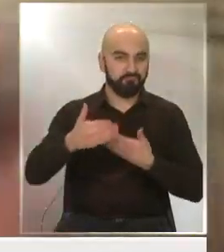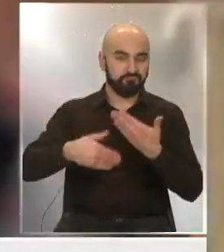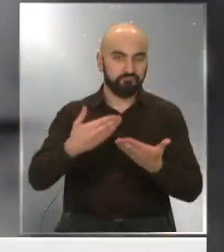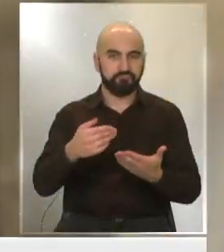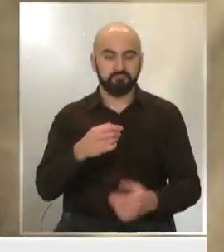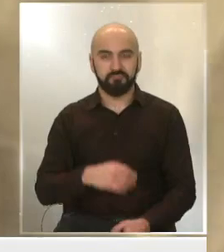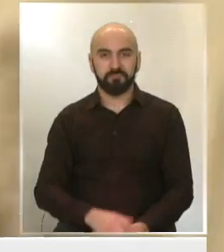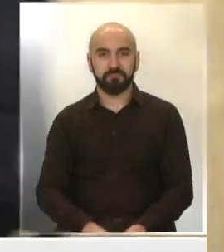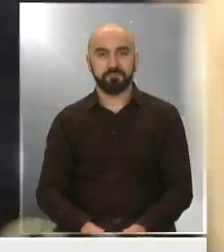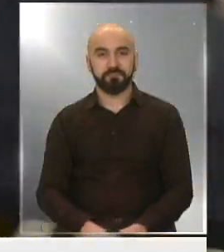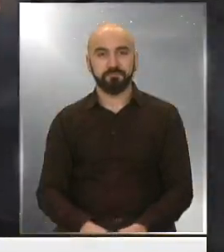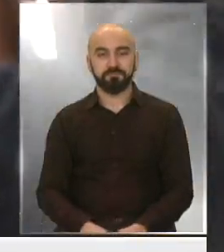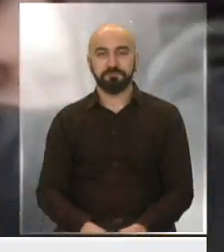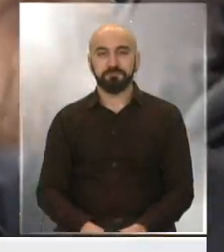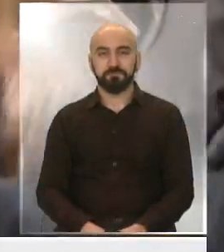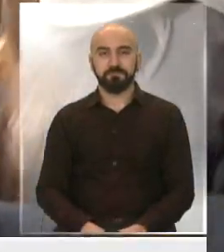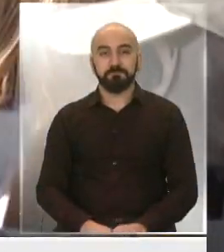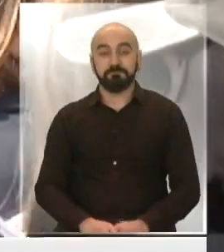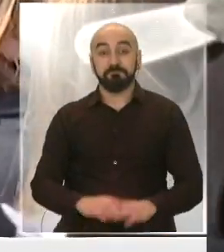Luis. Claro, porque si